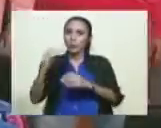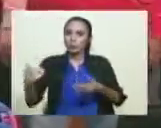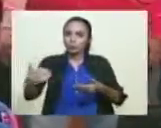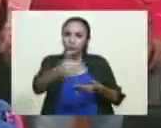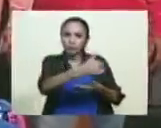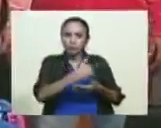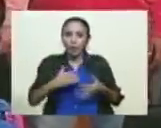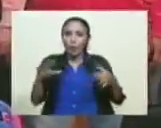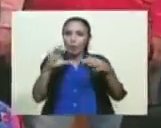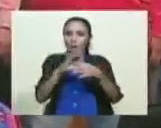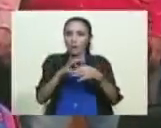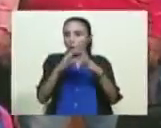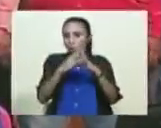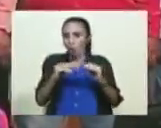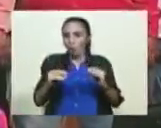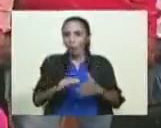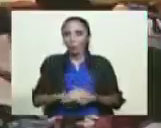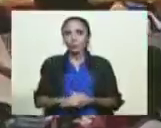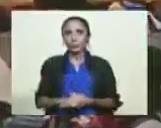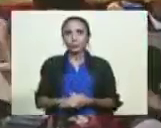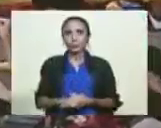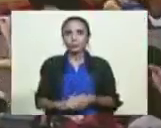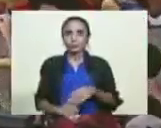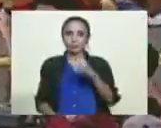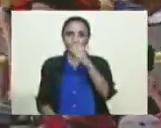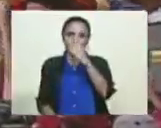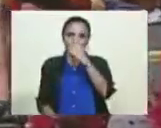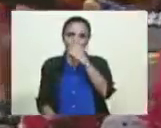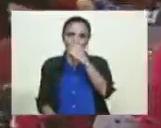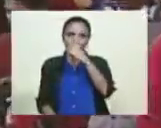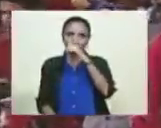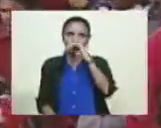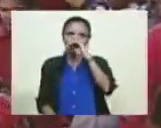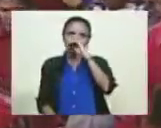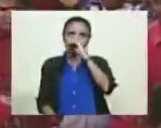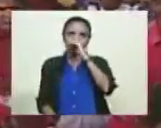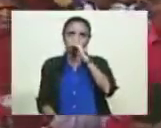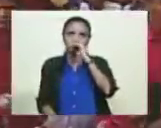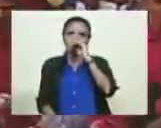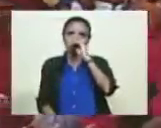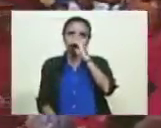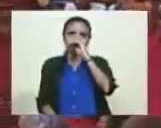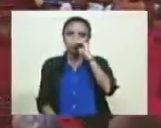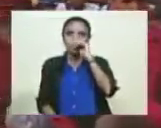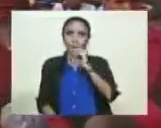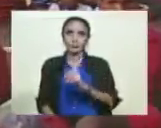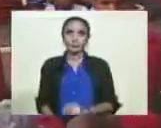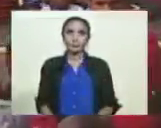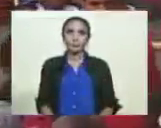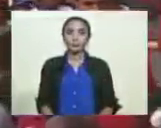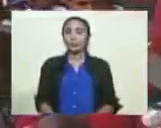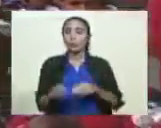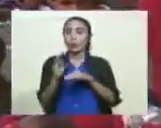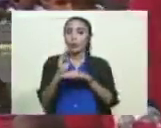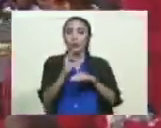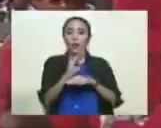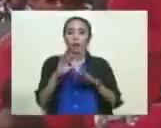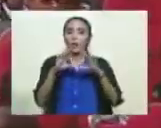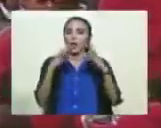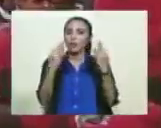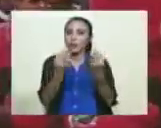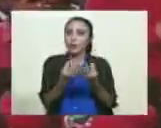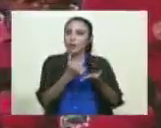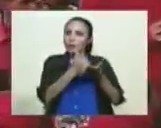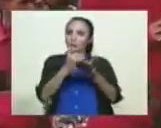social con el sistema del carnet de la patria, la protección social, la